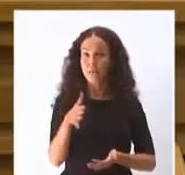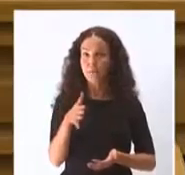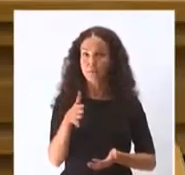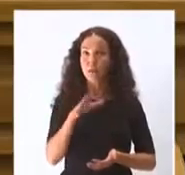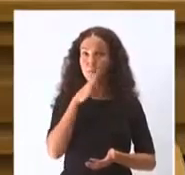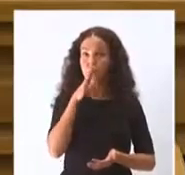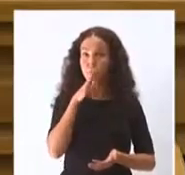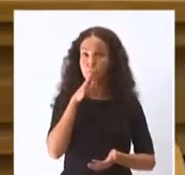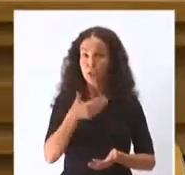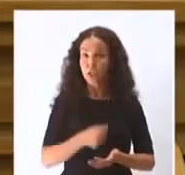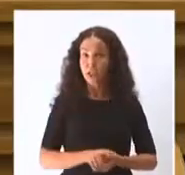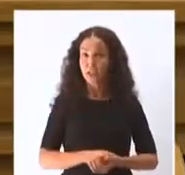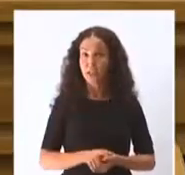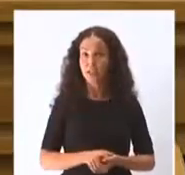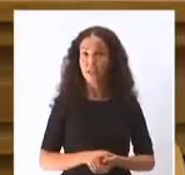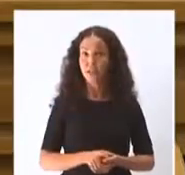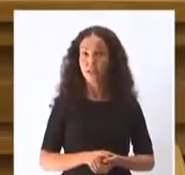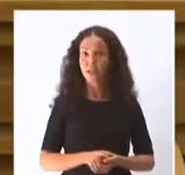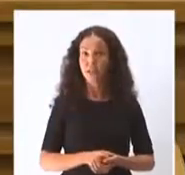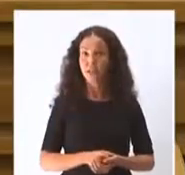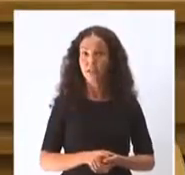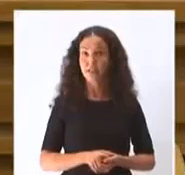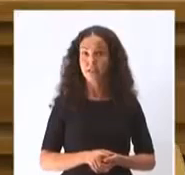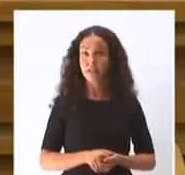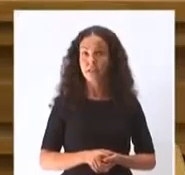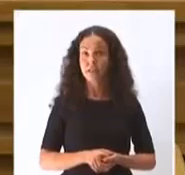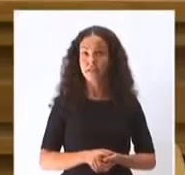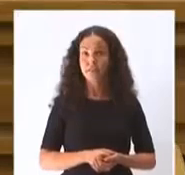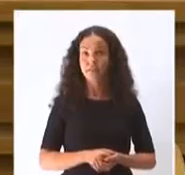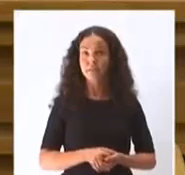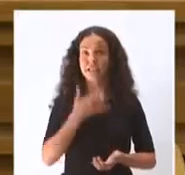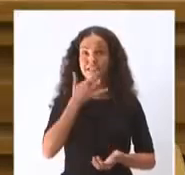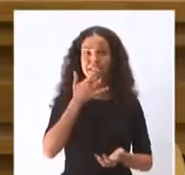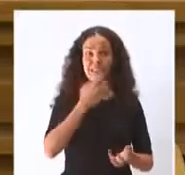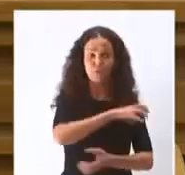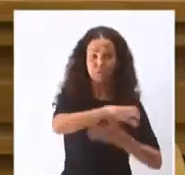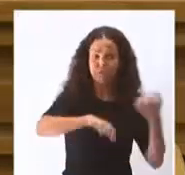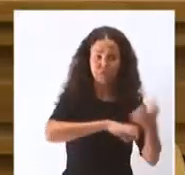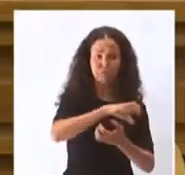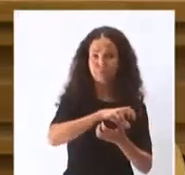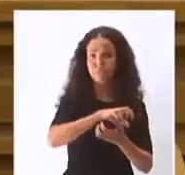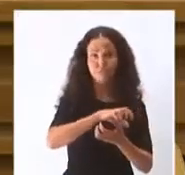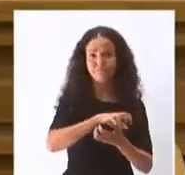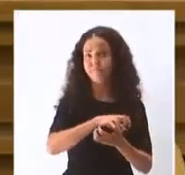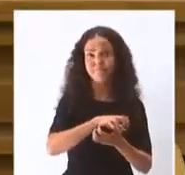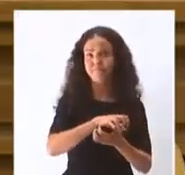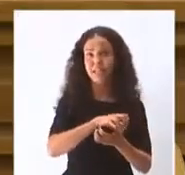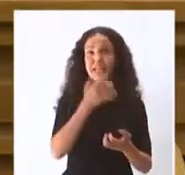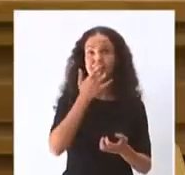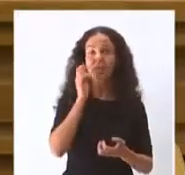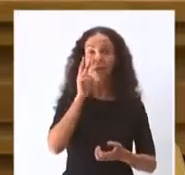oficiales del ministerio a río revuelto ganancias de ministerios esto yo creo que ya lo tenemos que aprender cuando nos encontramos con